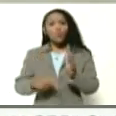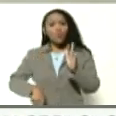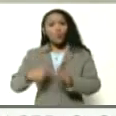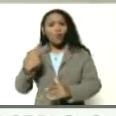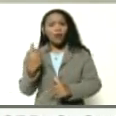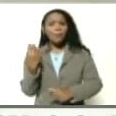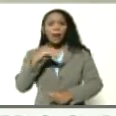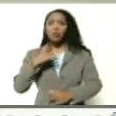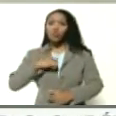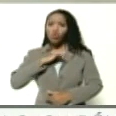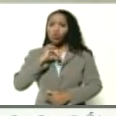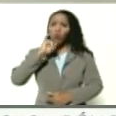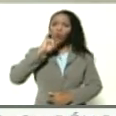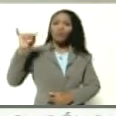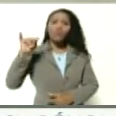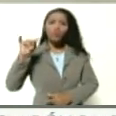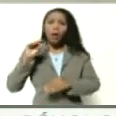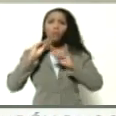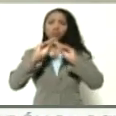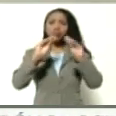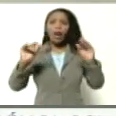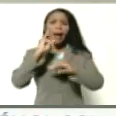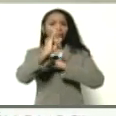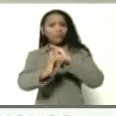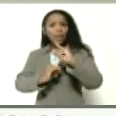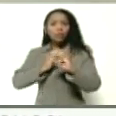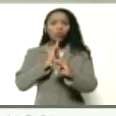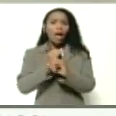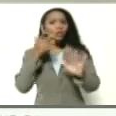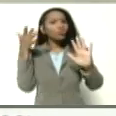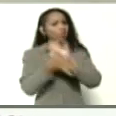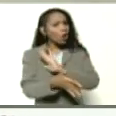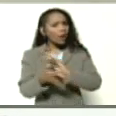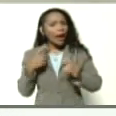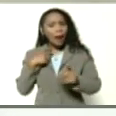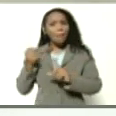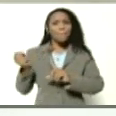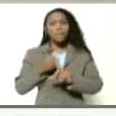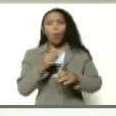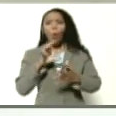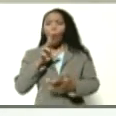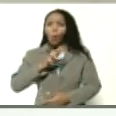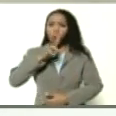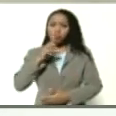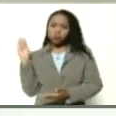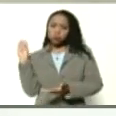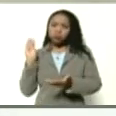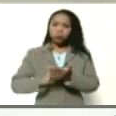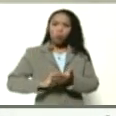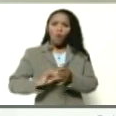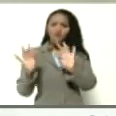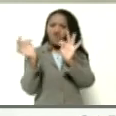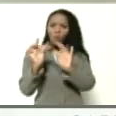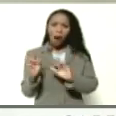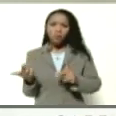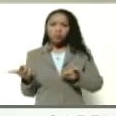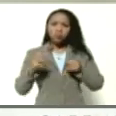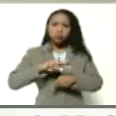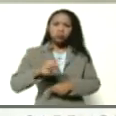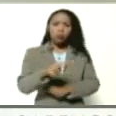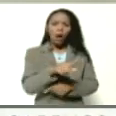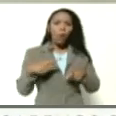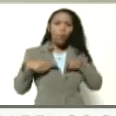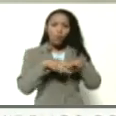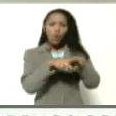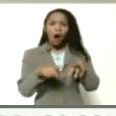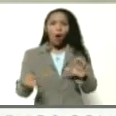nuestra denuncia y condena internacional sobre la criminal imposición de medidas coercitivas